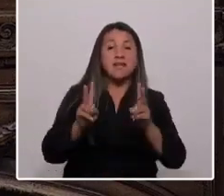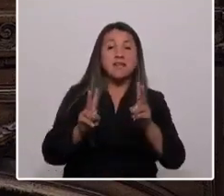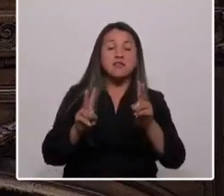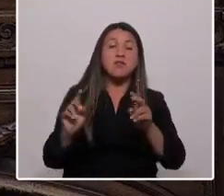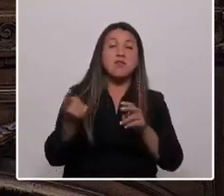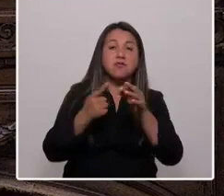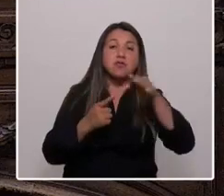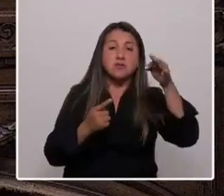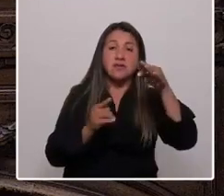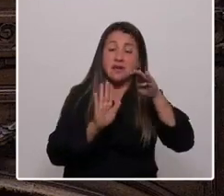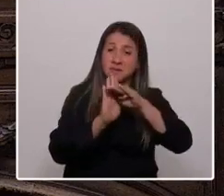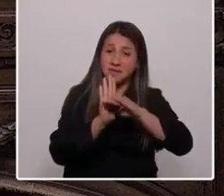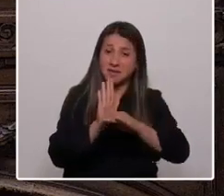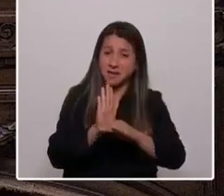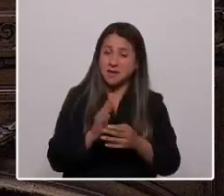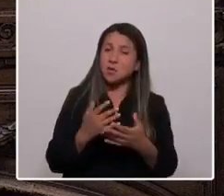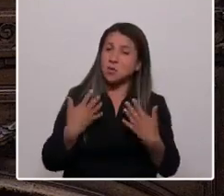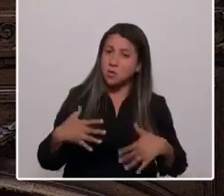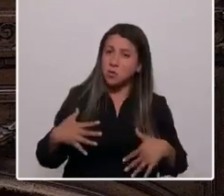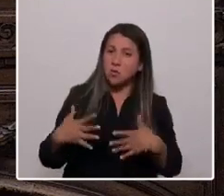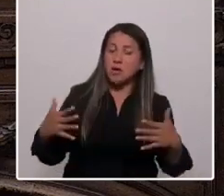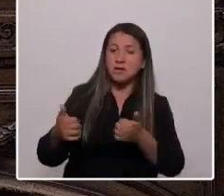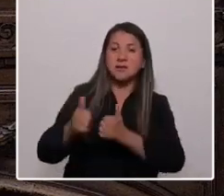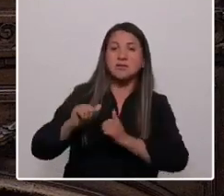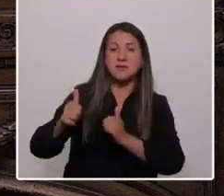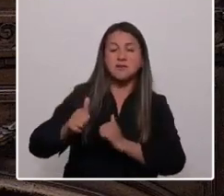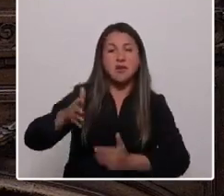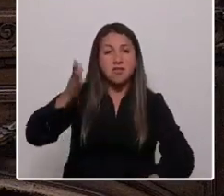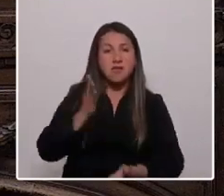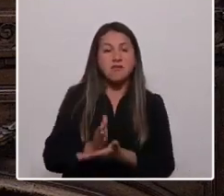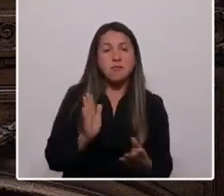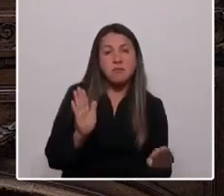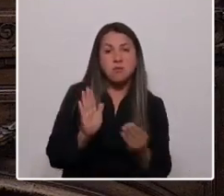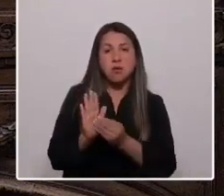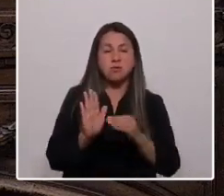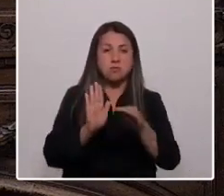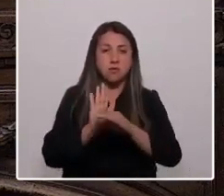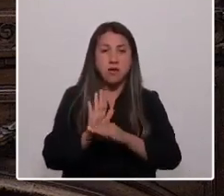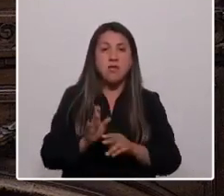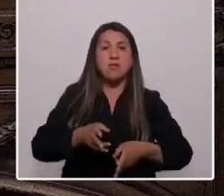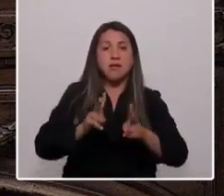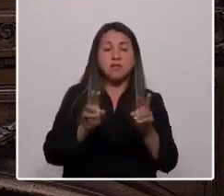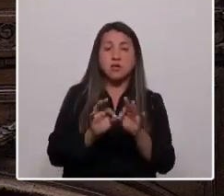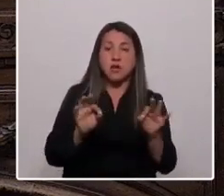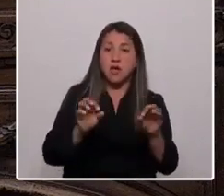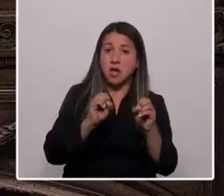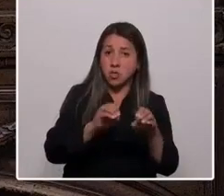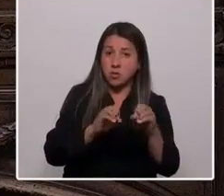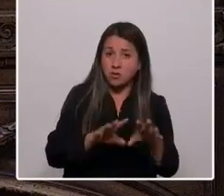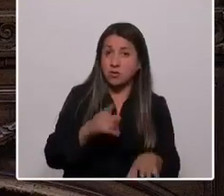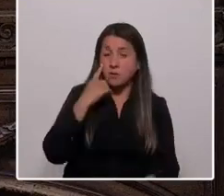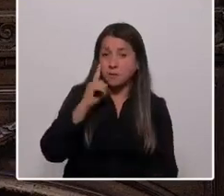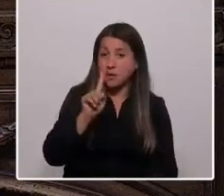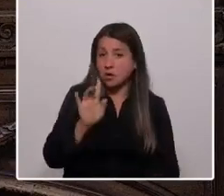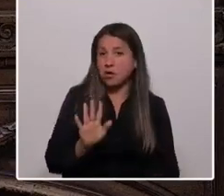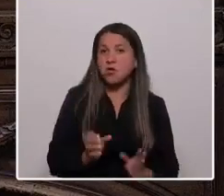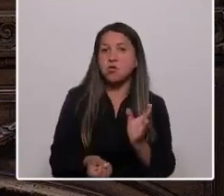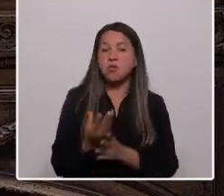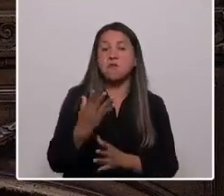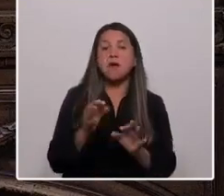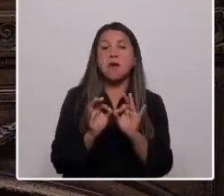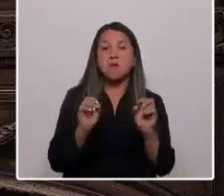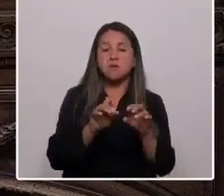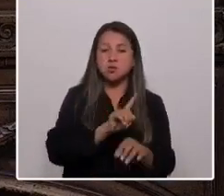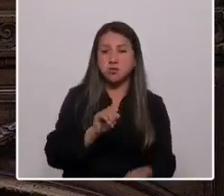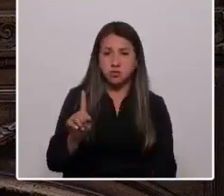desafío tendremos el deber de consagrar el derecho a la educación pero una nueva educación una no sexista